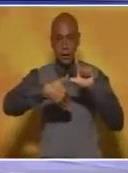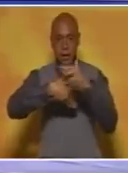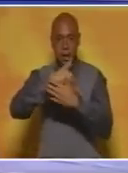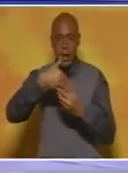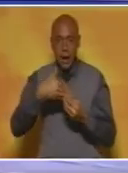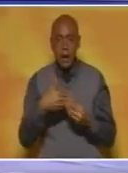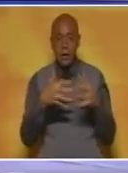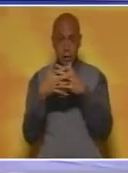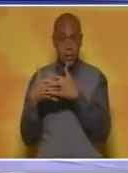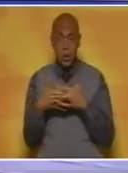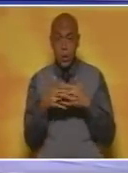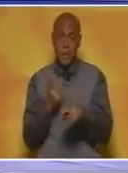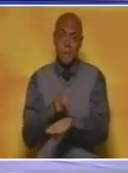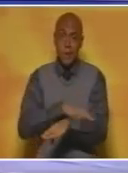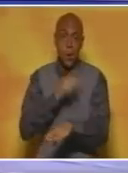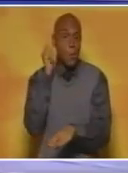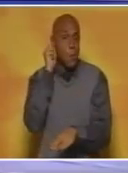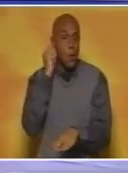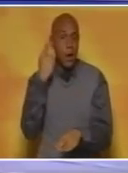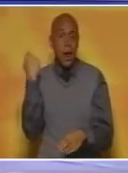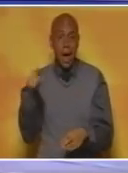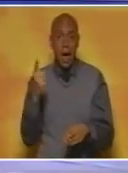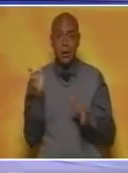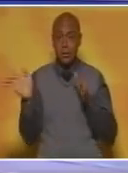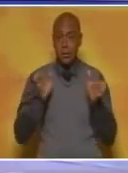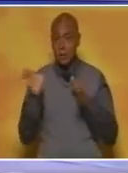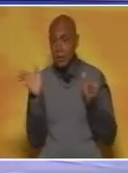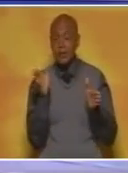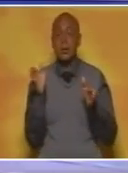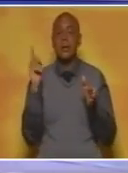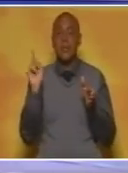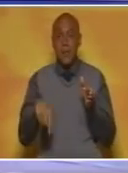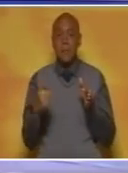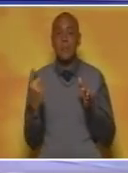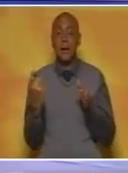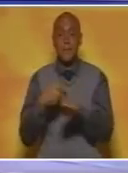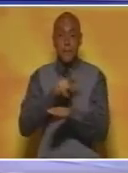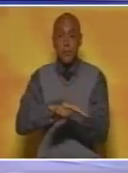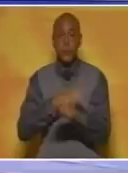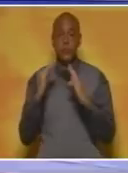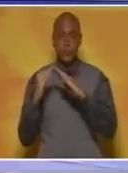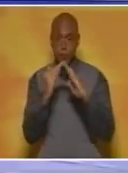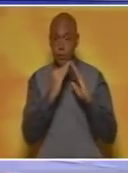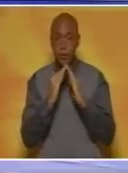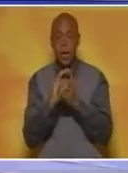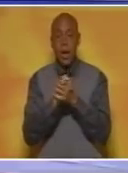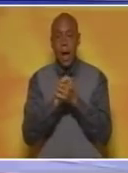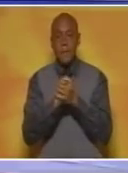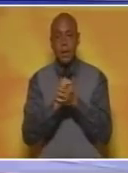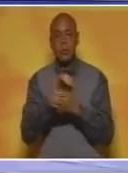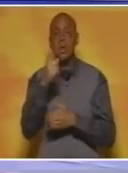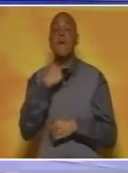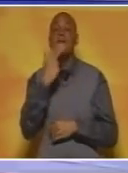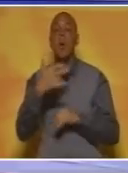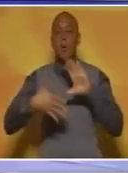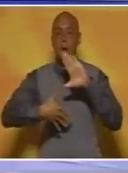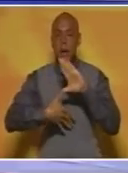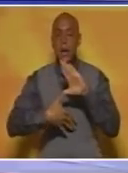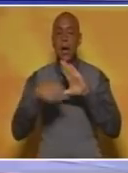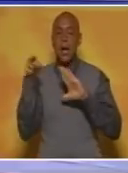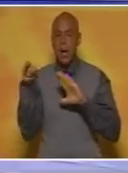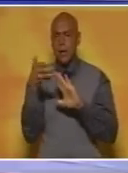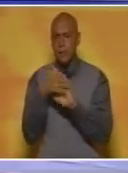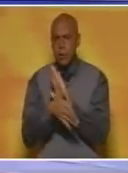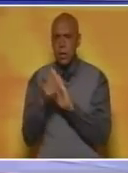heterosexuales son aún más proclives a la infección, particularmente en poblaciones rurales. Alonso Castillo, de La Voz de América, conversó con la autora